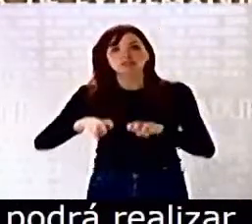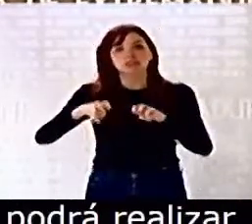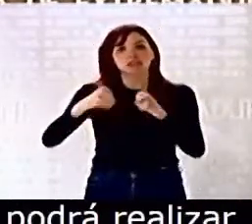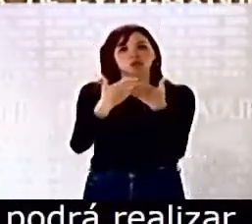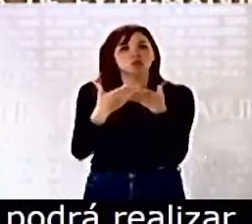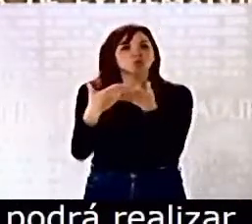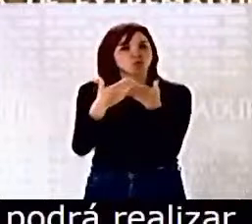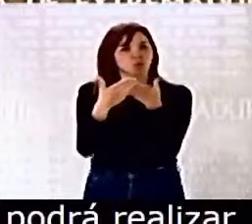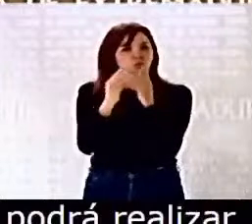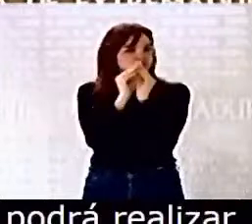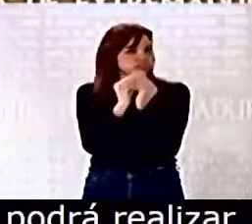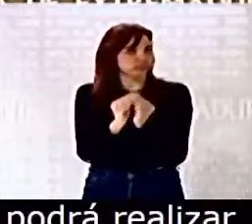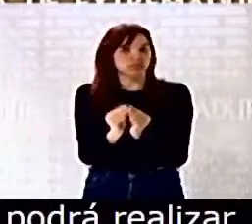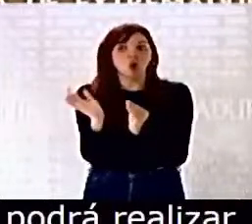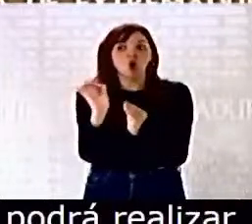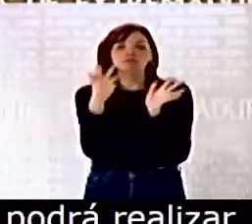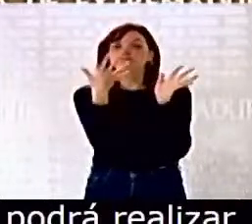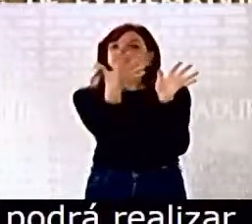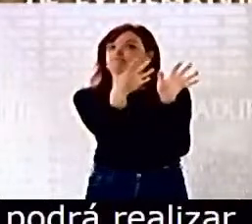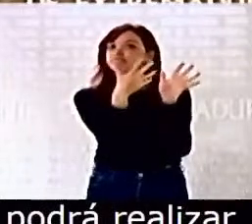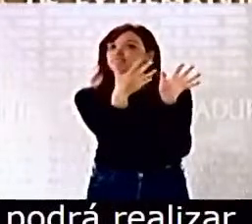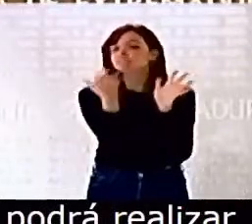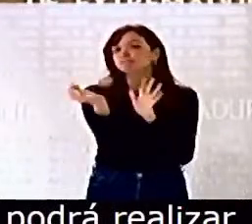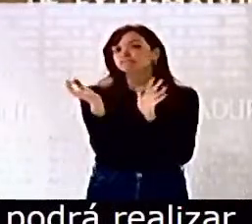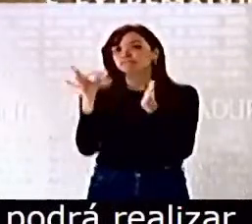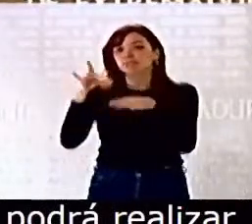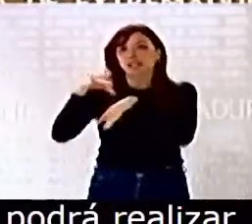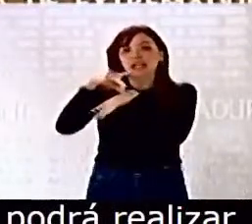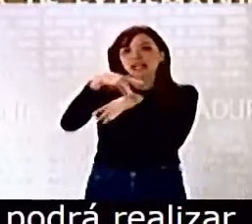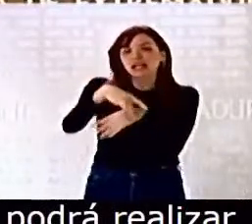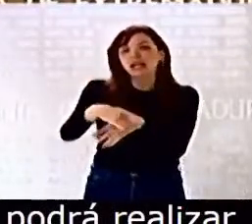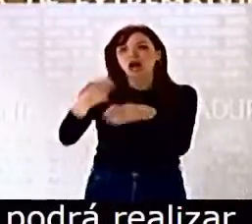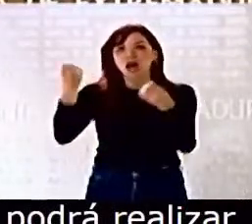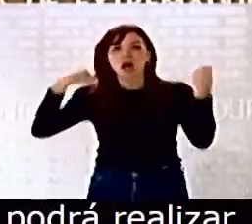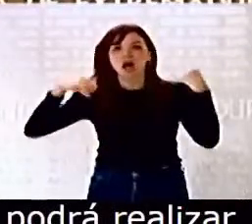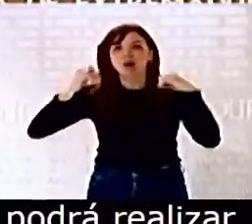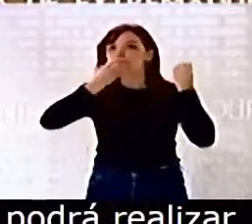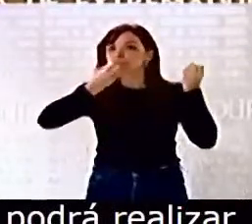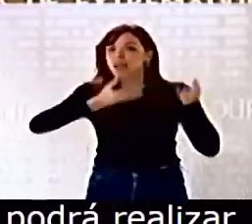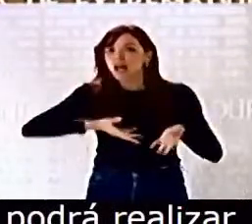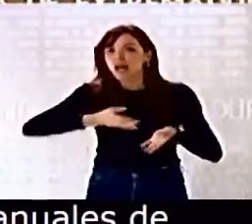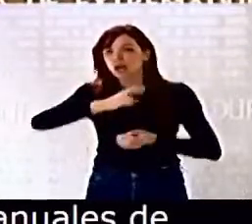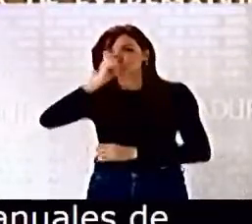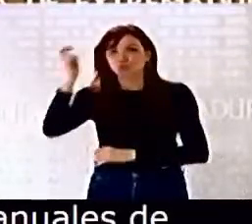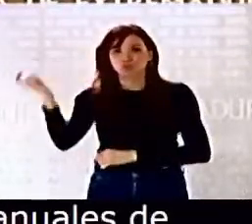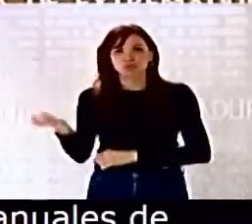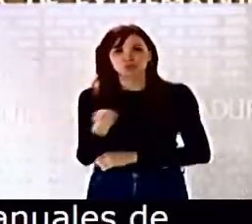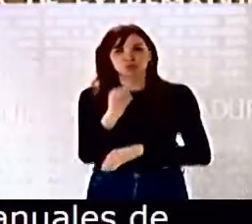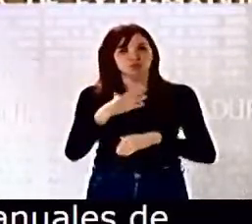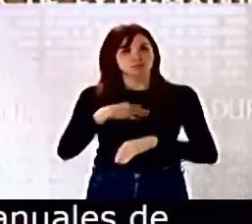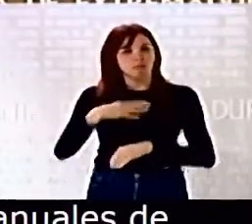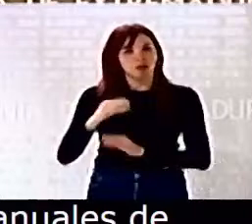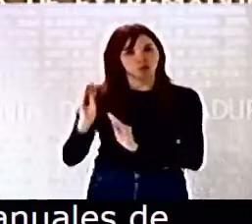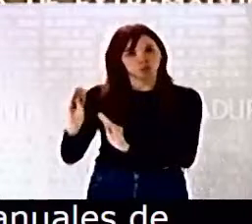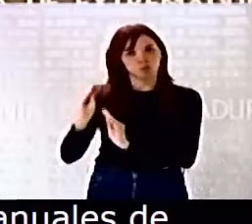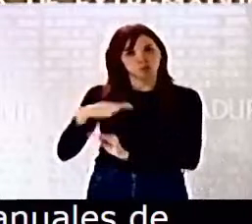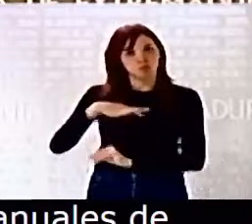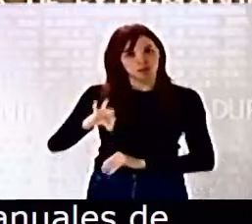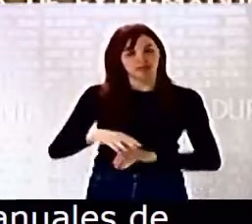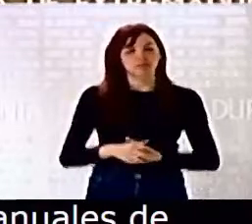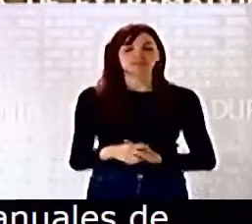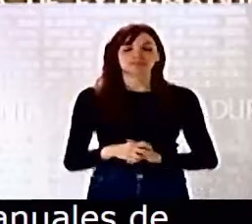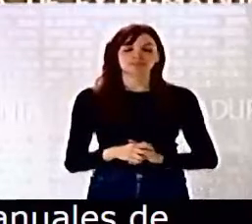así como orientaciones, manuales de procedimiento, guías de buenas prácticas, etc. En tercer lugar,